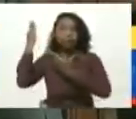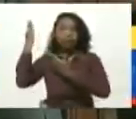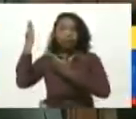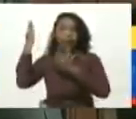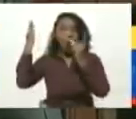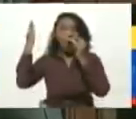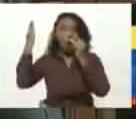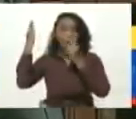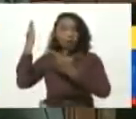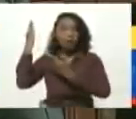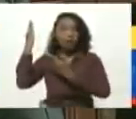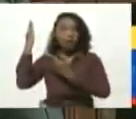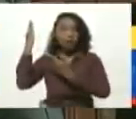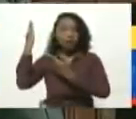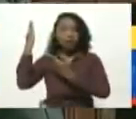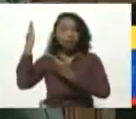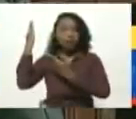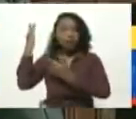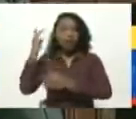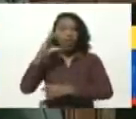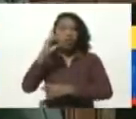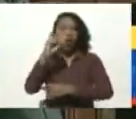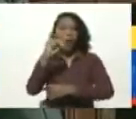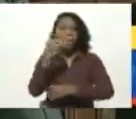el general en jefe Domingo